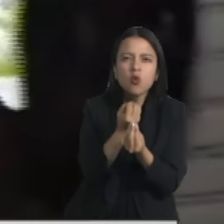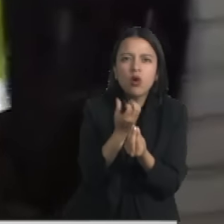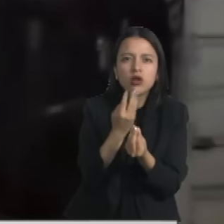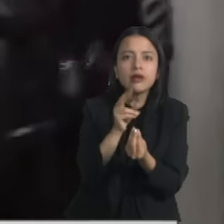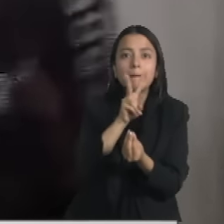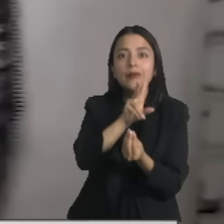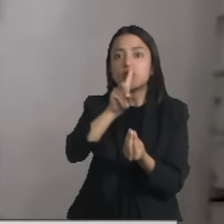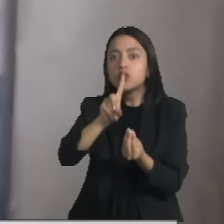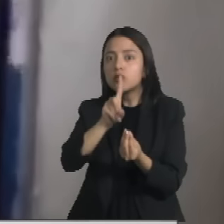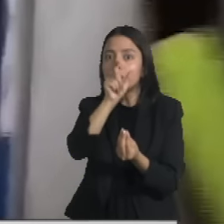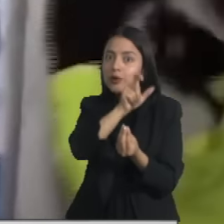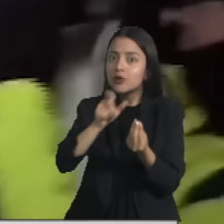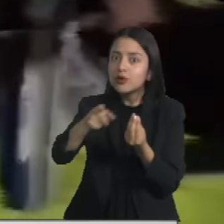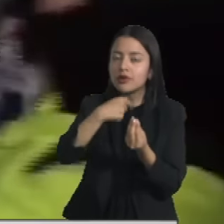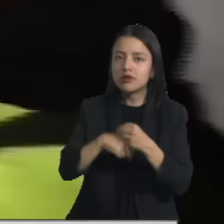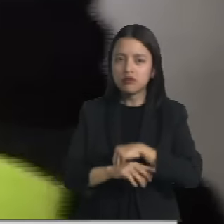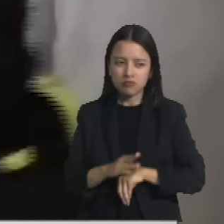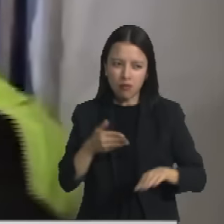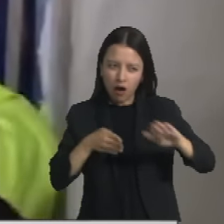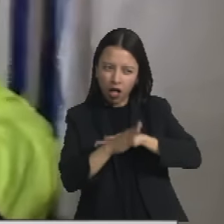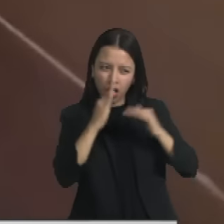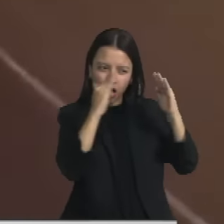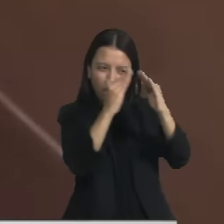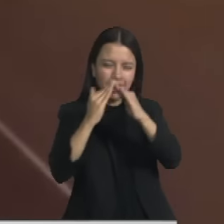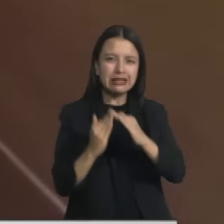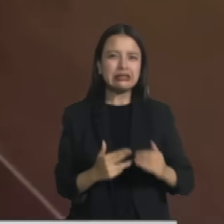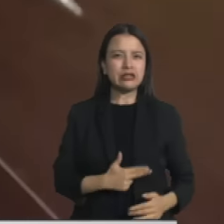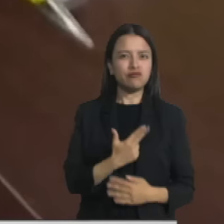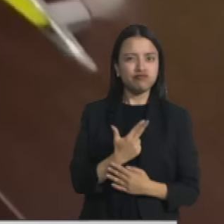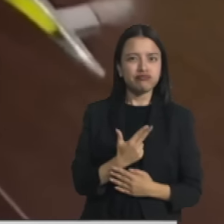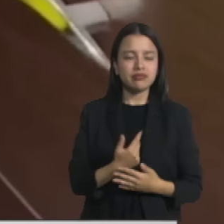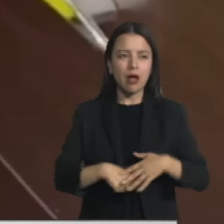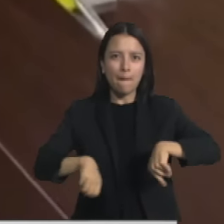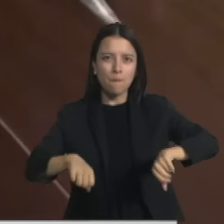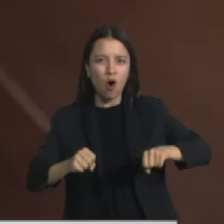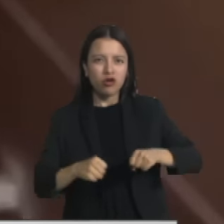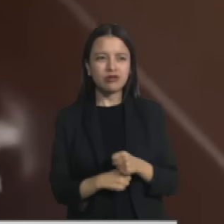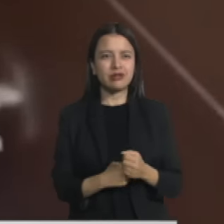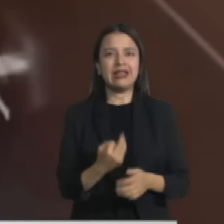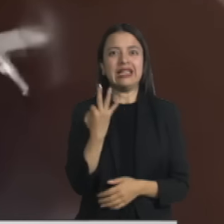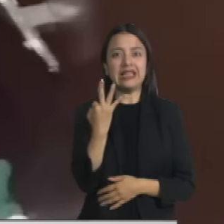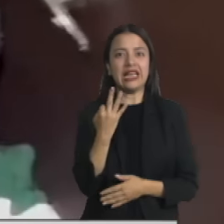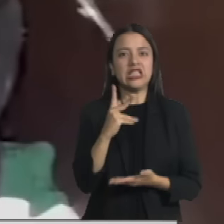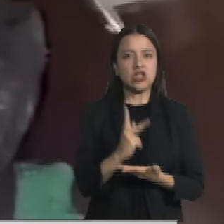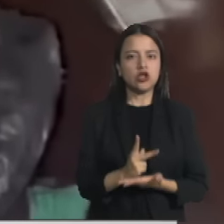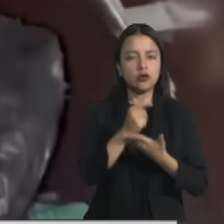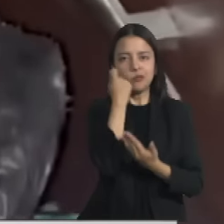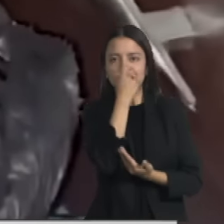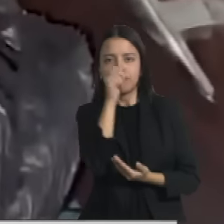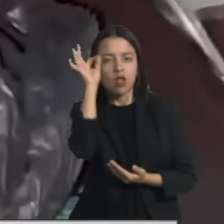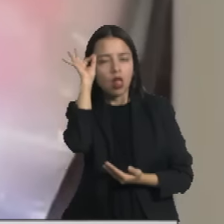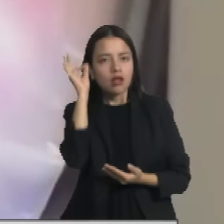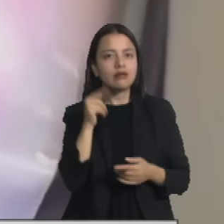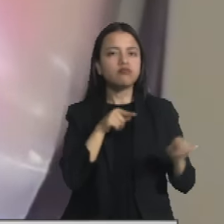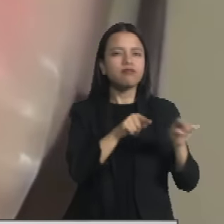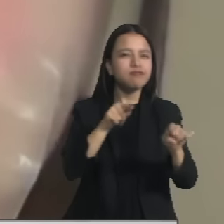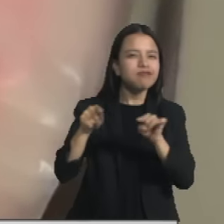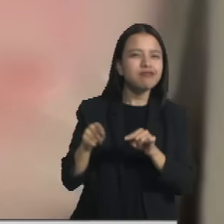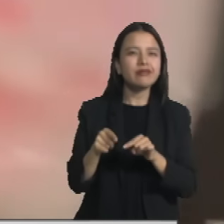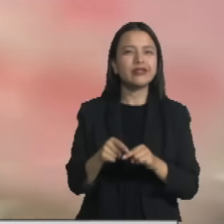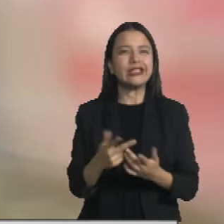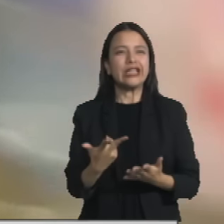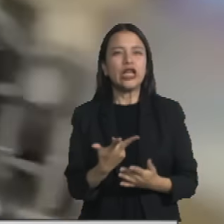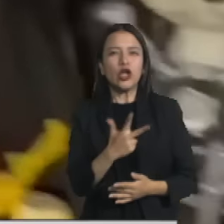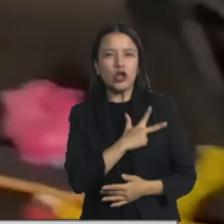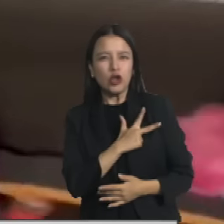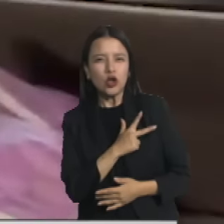4 armas de fuego, 38 cartuchos de diferentes calibres, una motocicleta, más de 3 kilos de marihuana, 21 dosis de